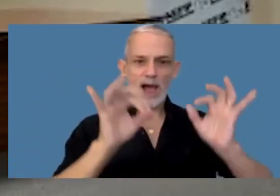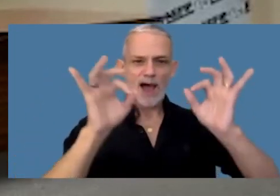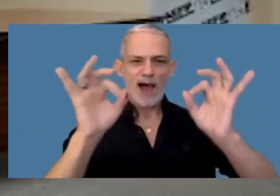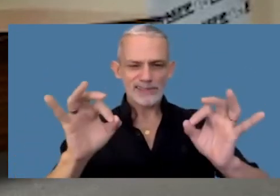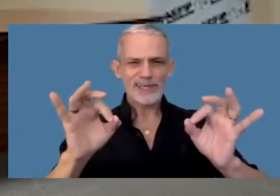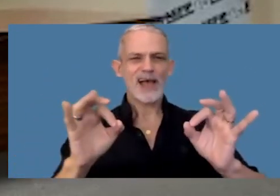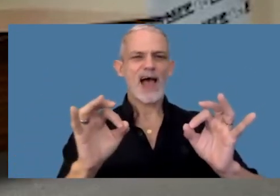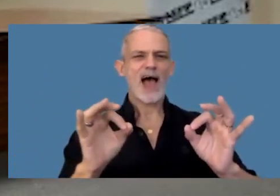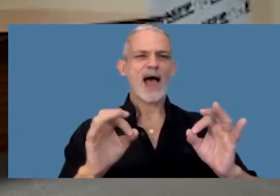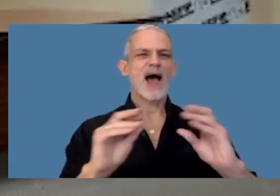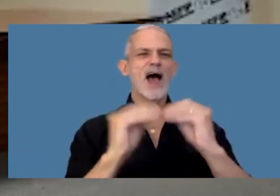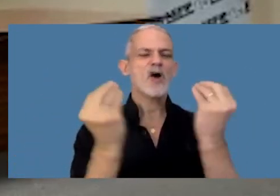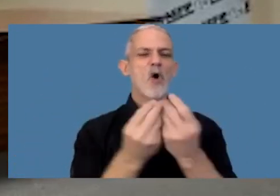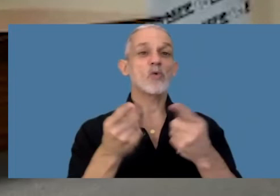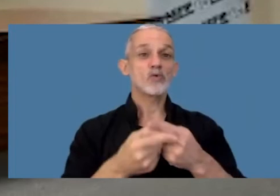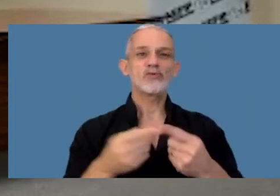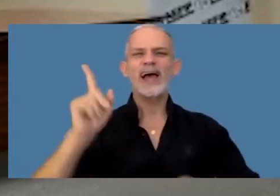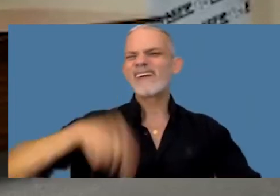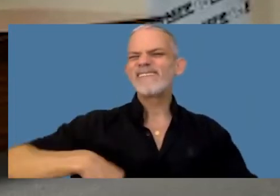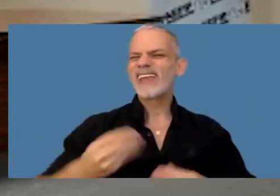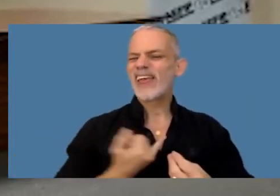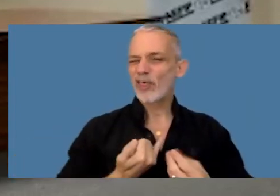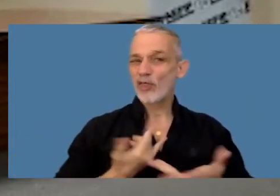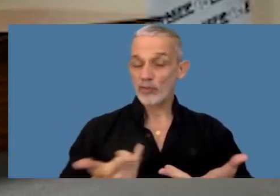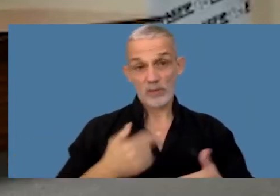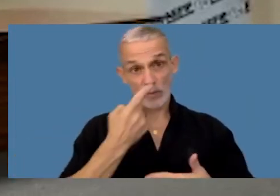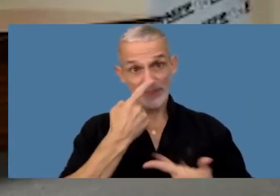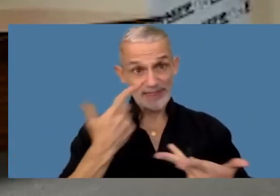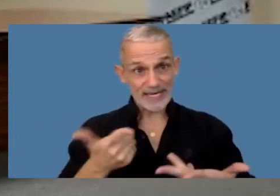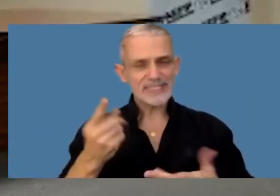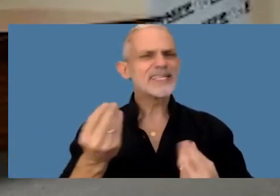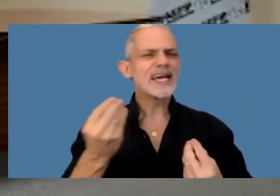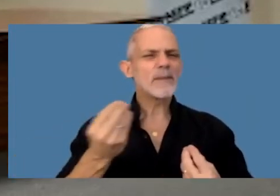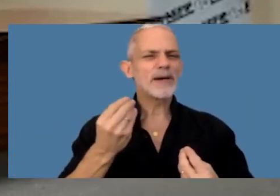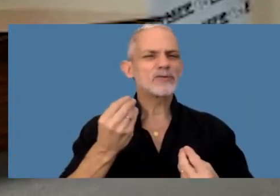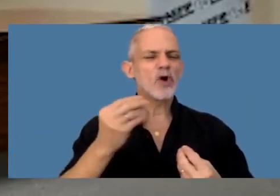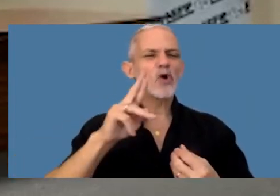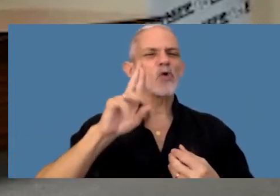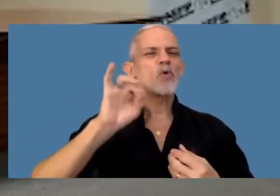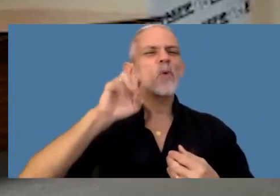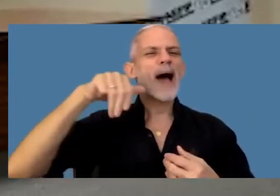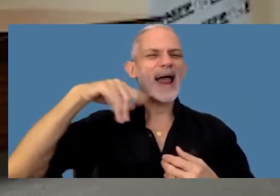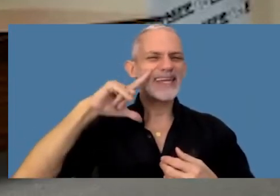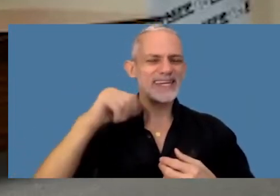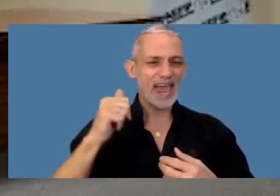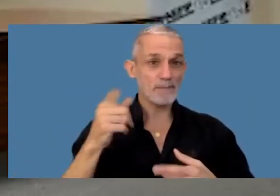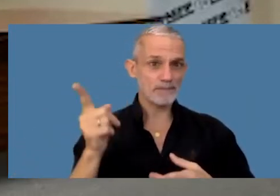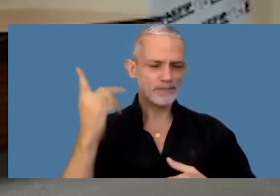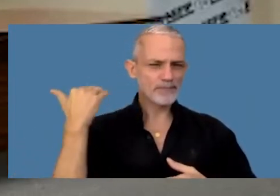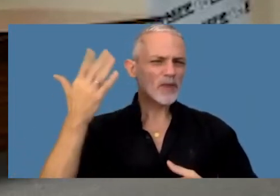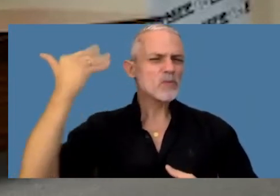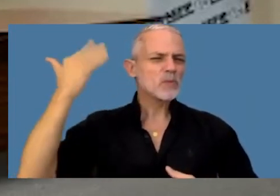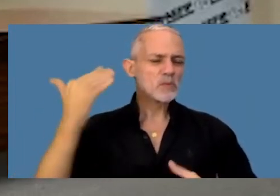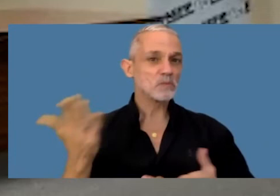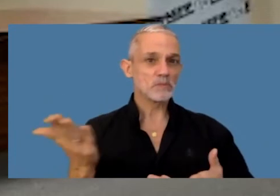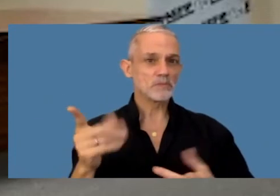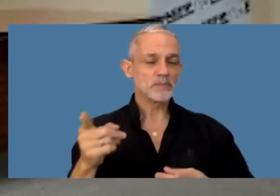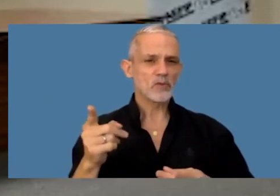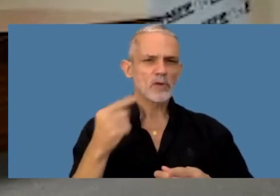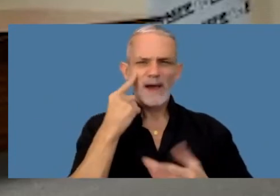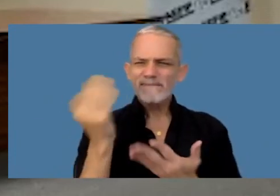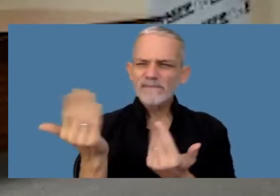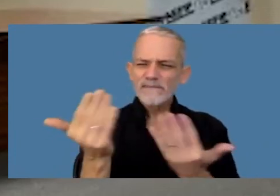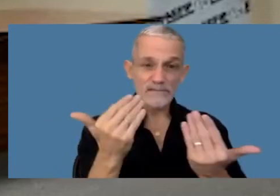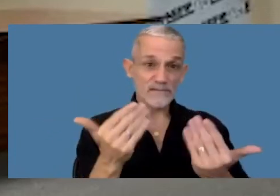conclusión, viene de un caso muy interesante que sucede en Rumania. Resulta que hacen un relevamiento de